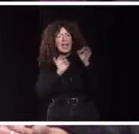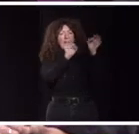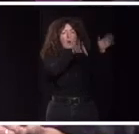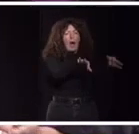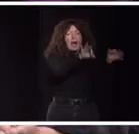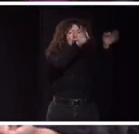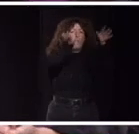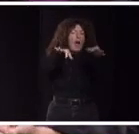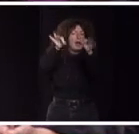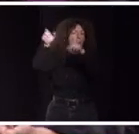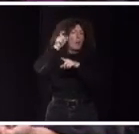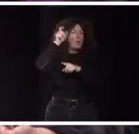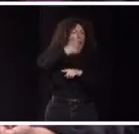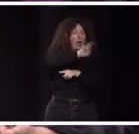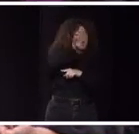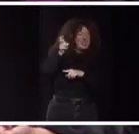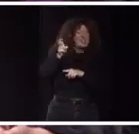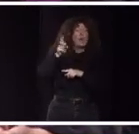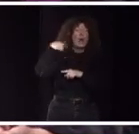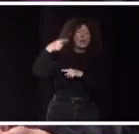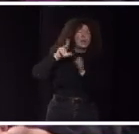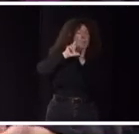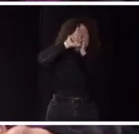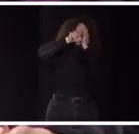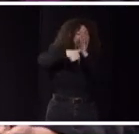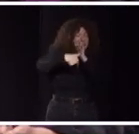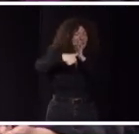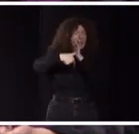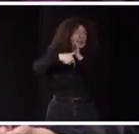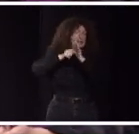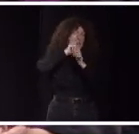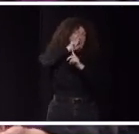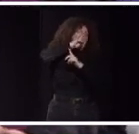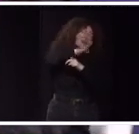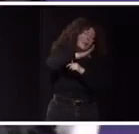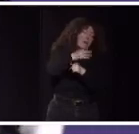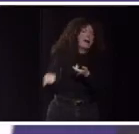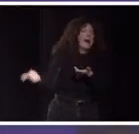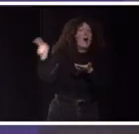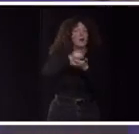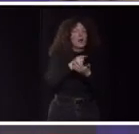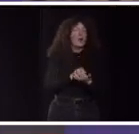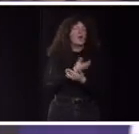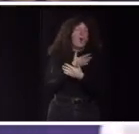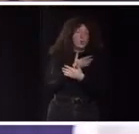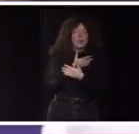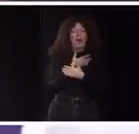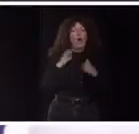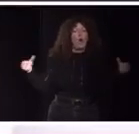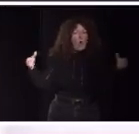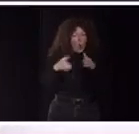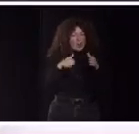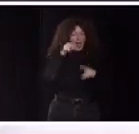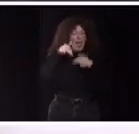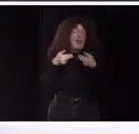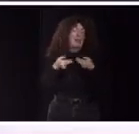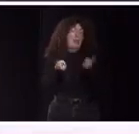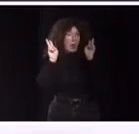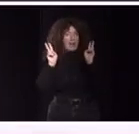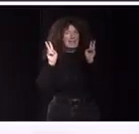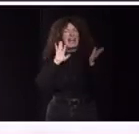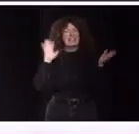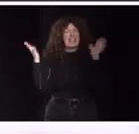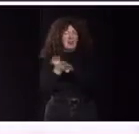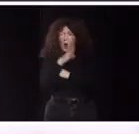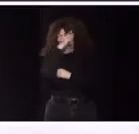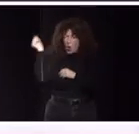tardaremos décadas en volver a reconstruir esa voluntad colectiva, democrática y transformadora. No os olvidéis